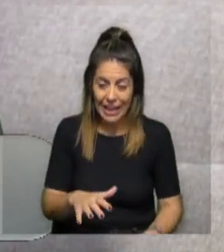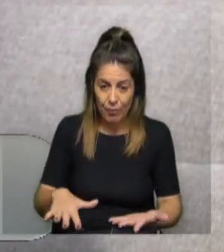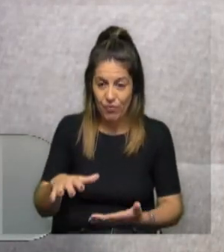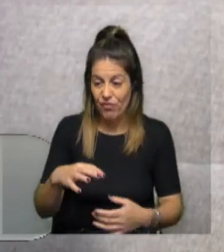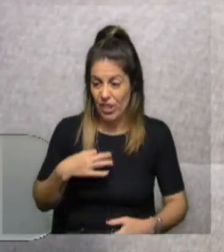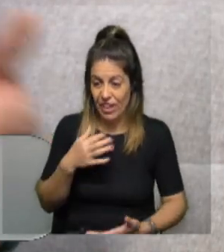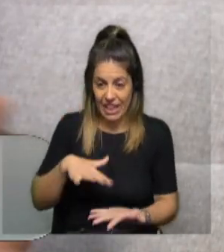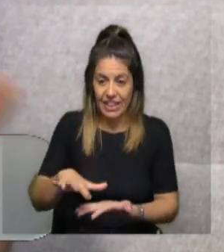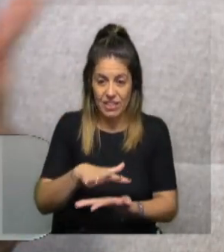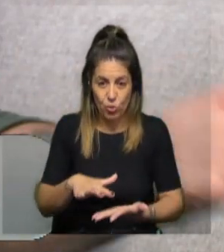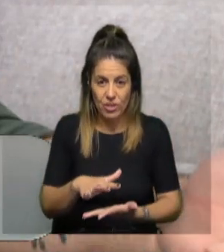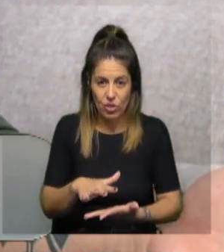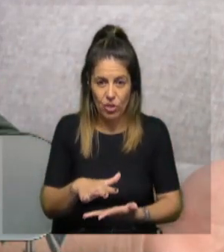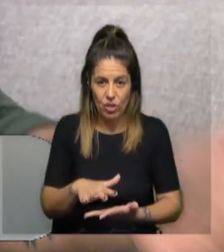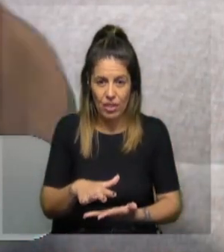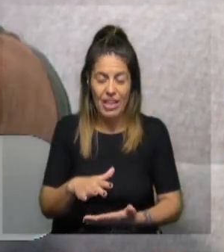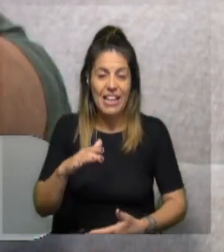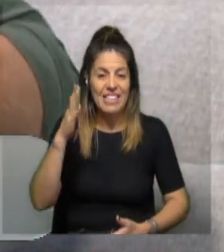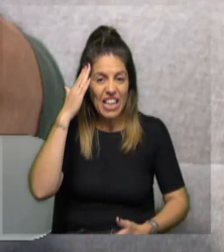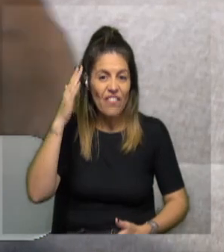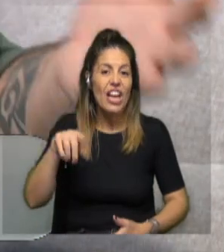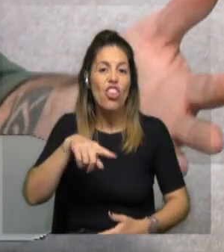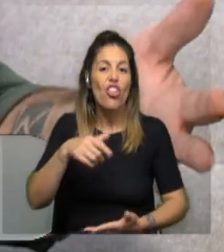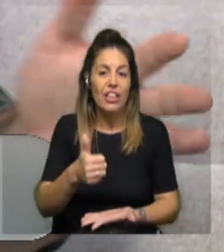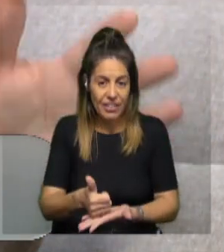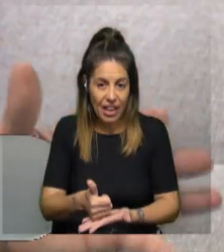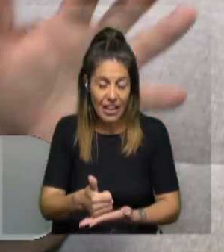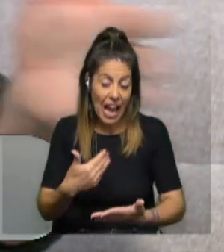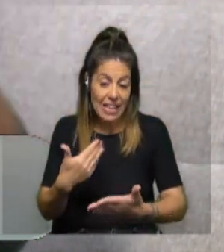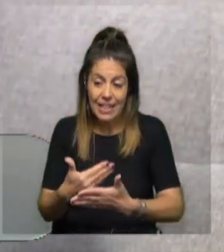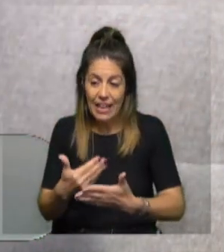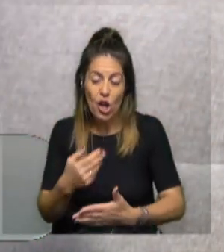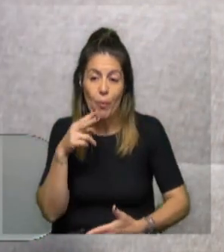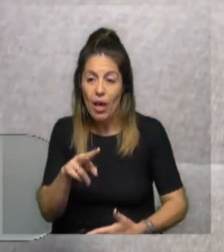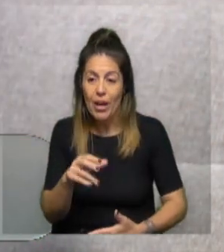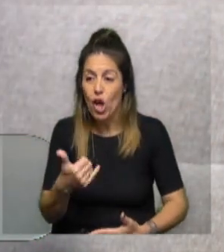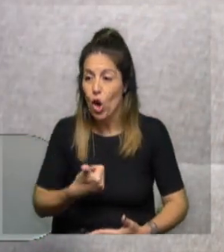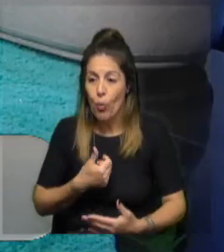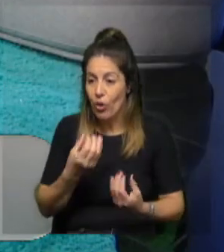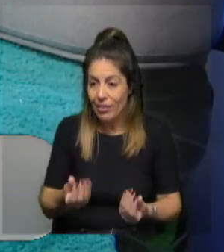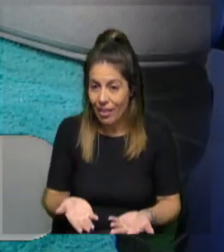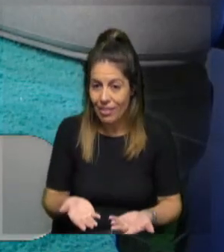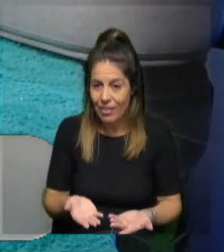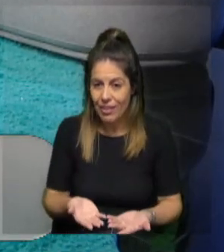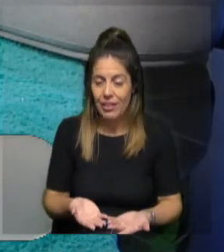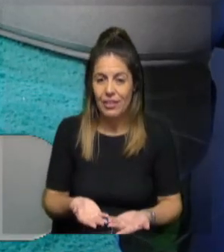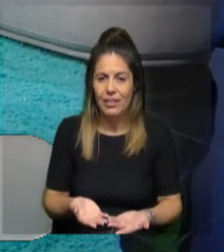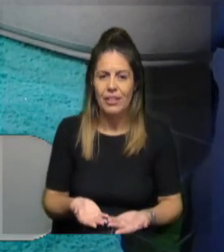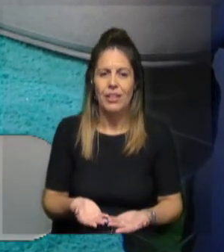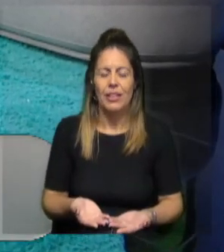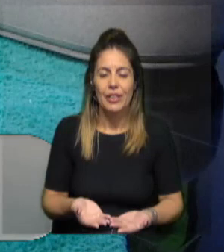tenerlas, por lo pronto saber dónde están, y arrimarnos para ver por lo menos cómo están, porque no me